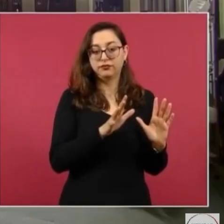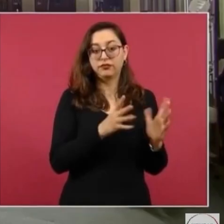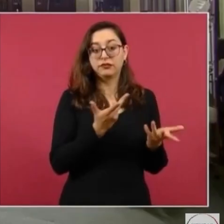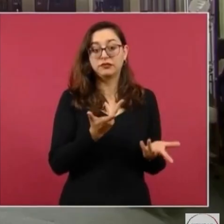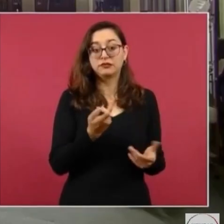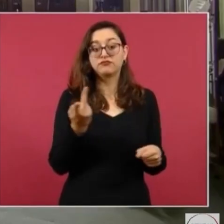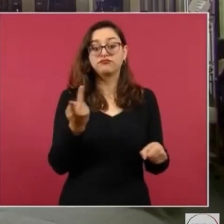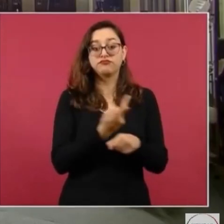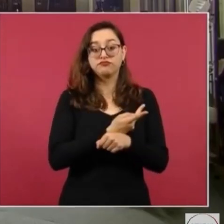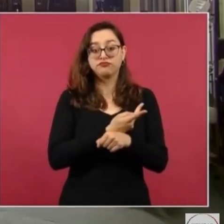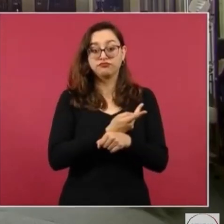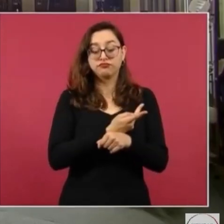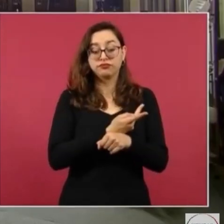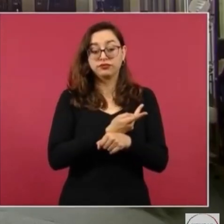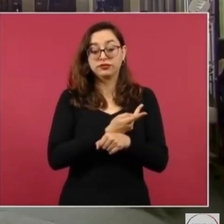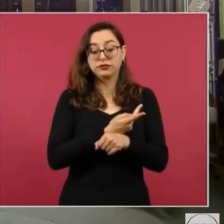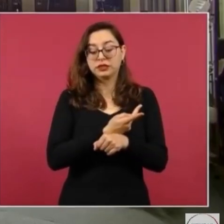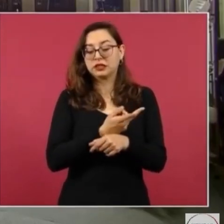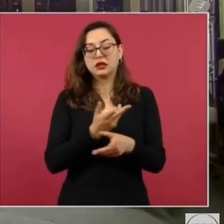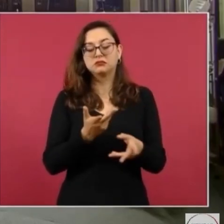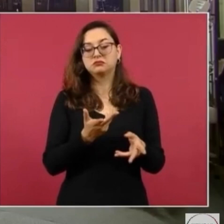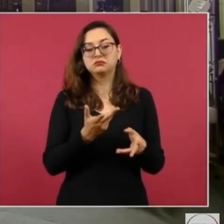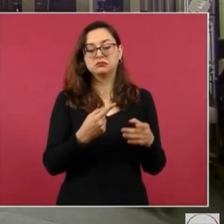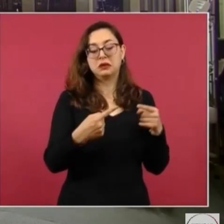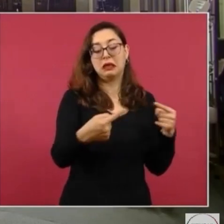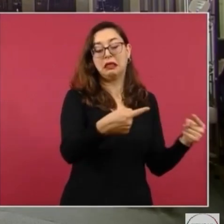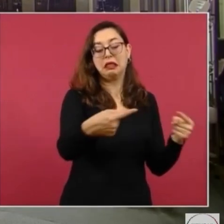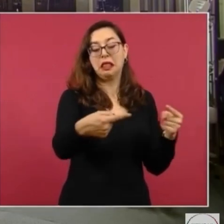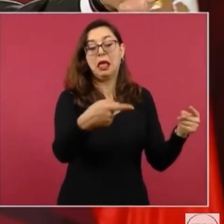Entonces, Salinas los maneja a los dos